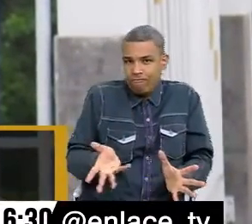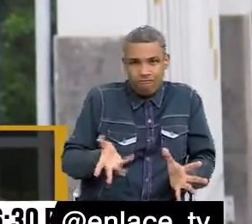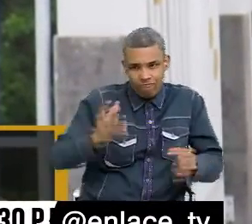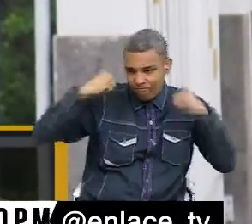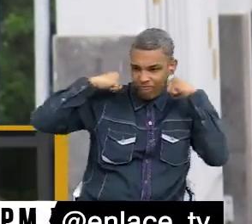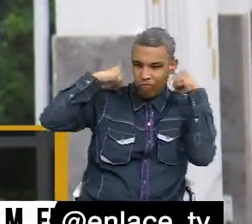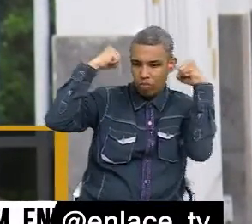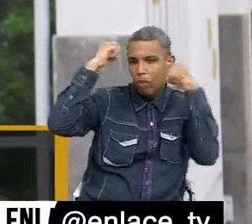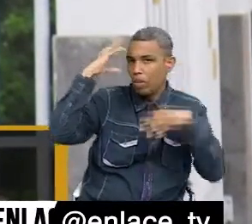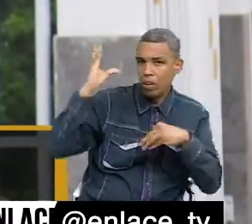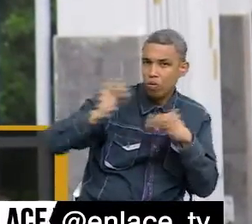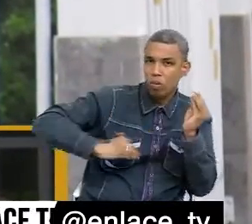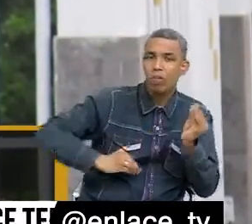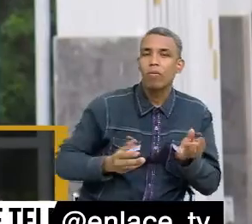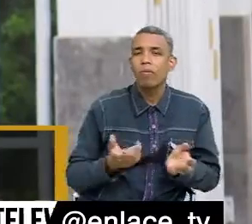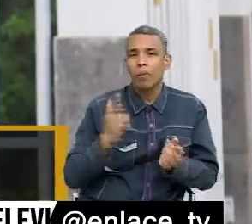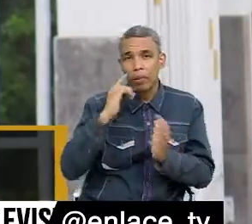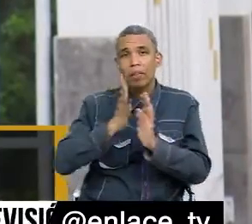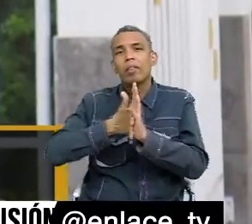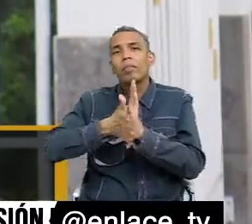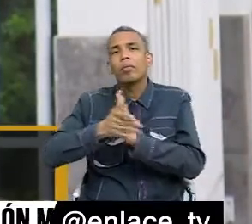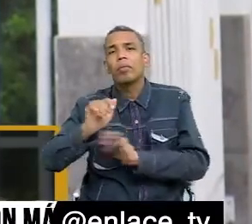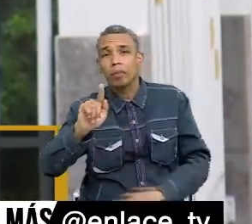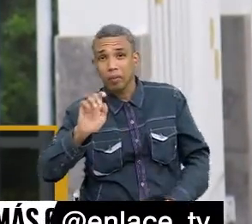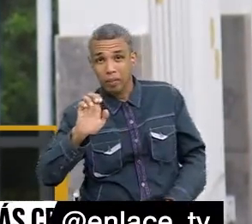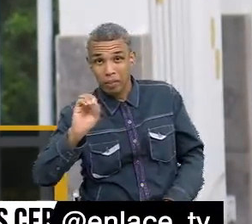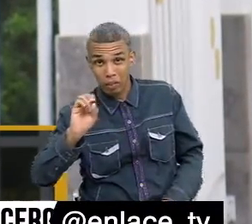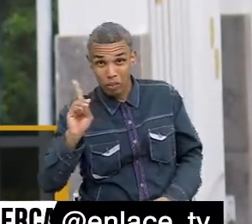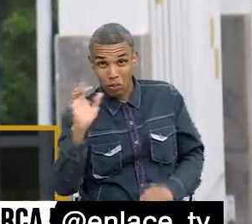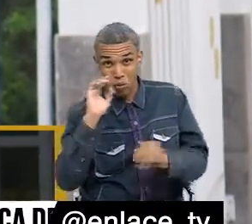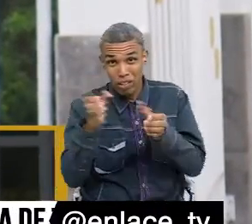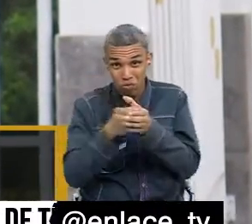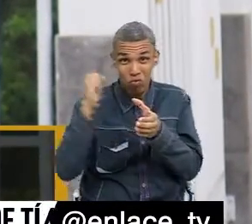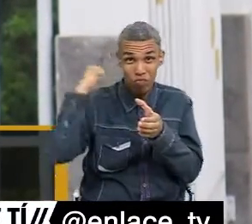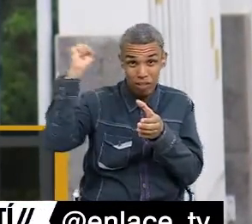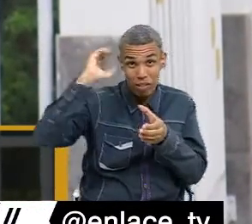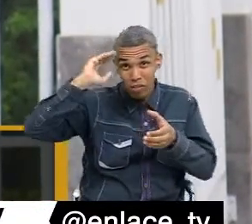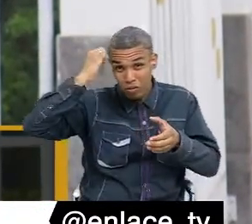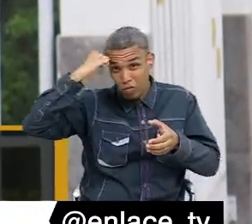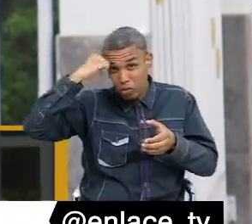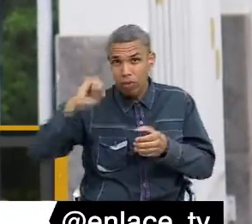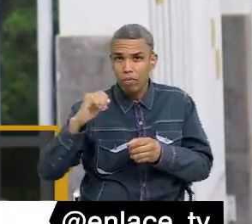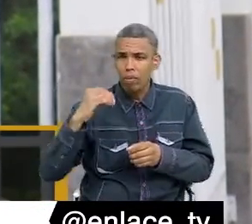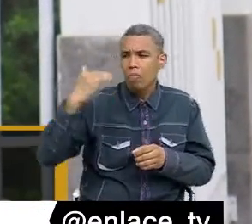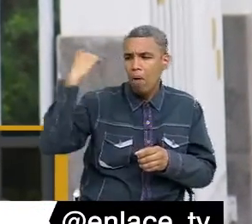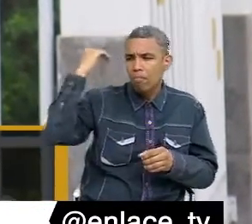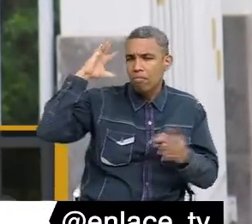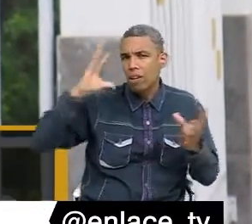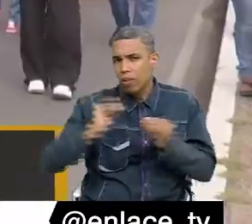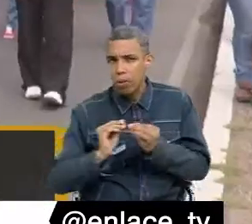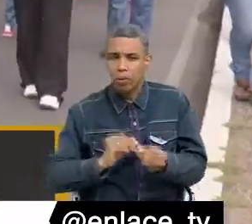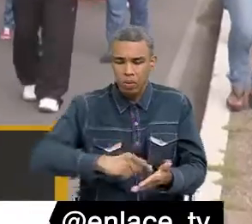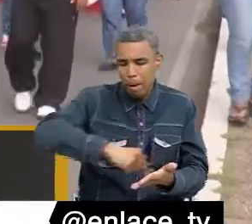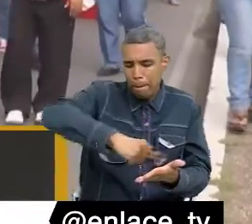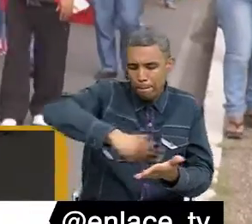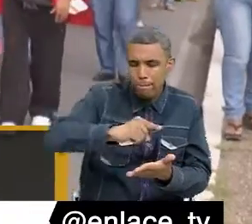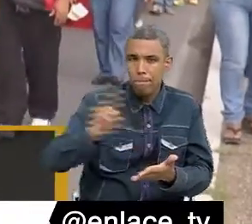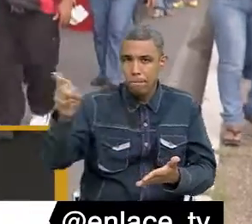el gobierno nacional está dispuesto a respetar lo que hemos negociado y si el gobierno nacional